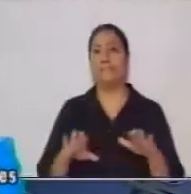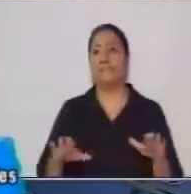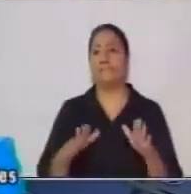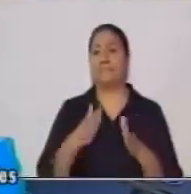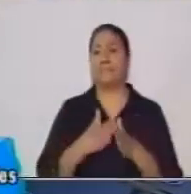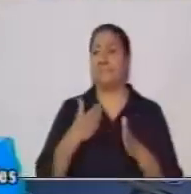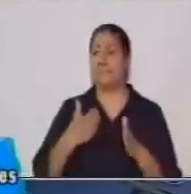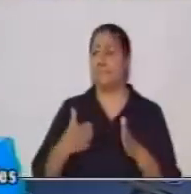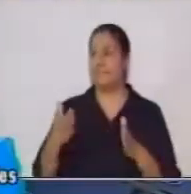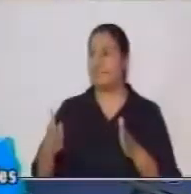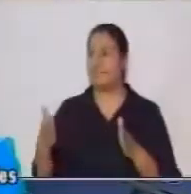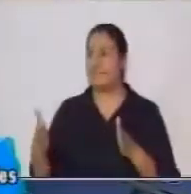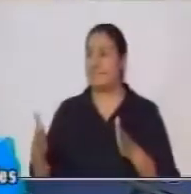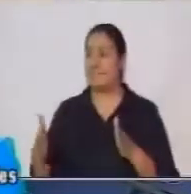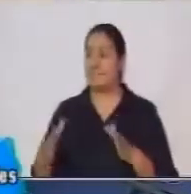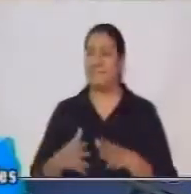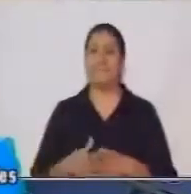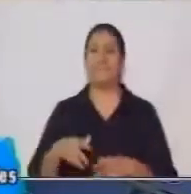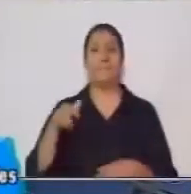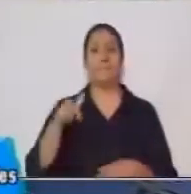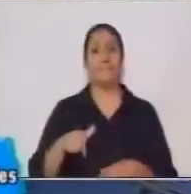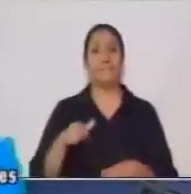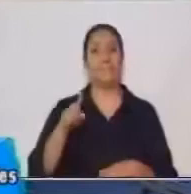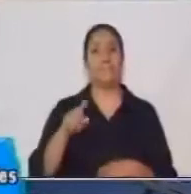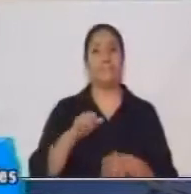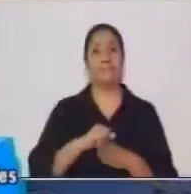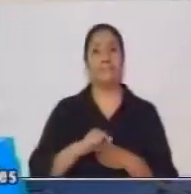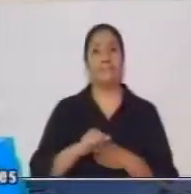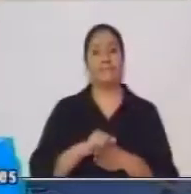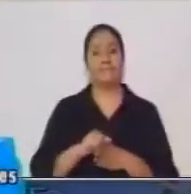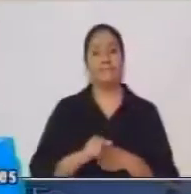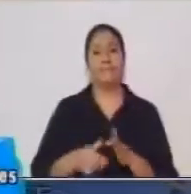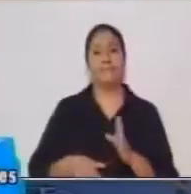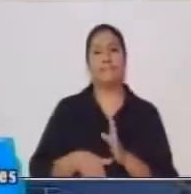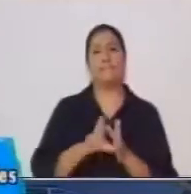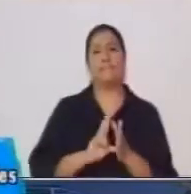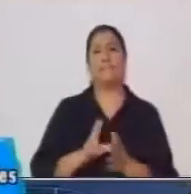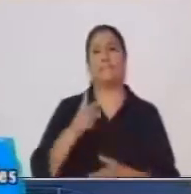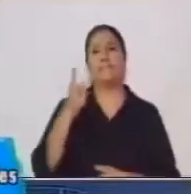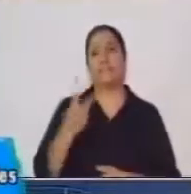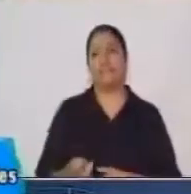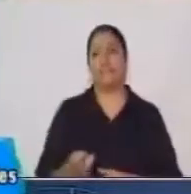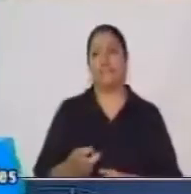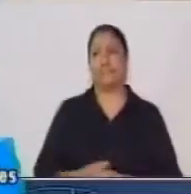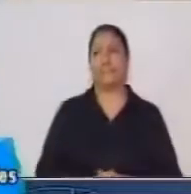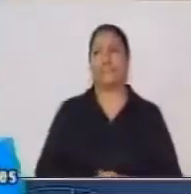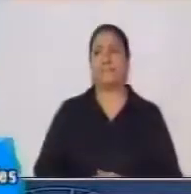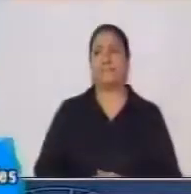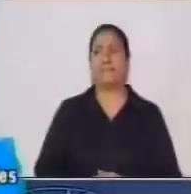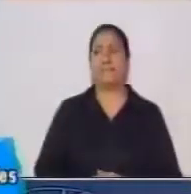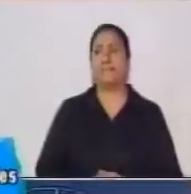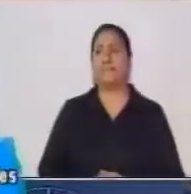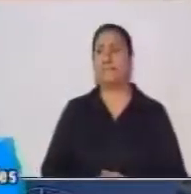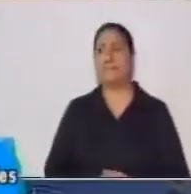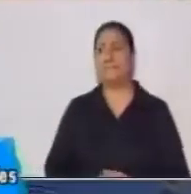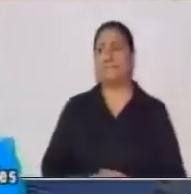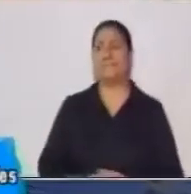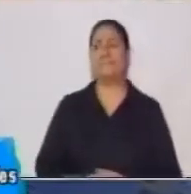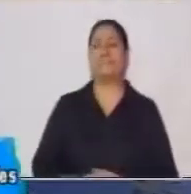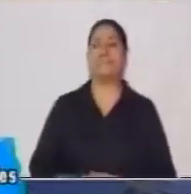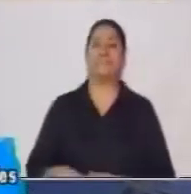secuencia. Ahora vamos a dar un repaso para poder volver a este inicio.